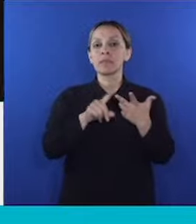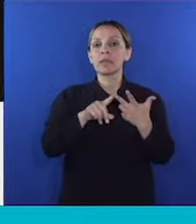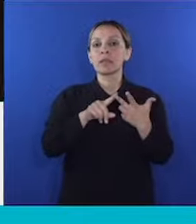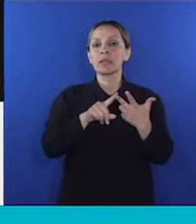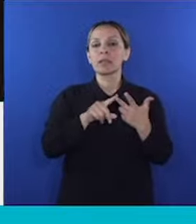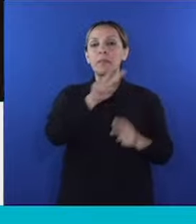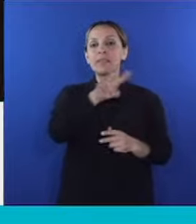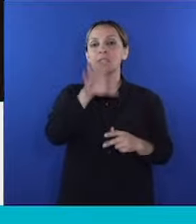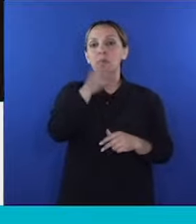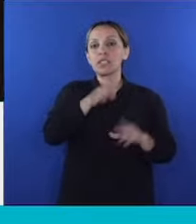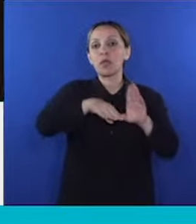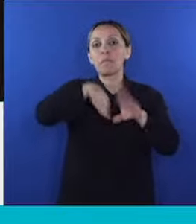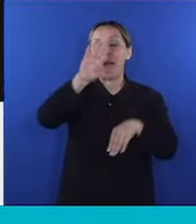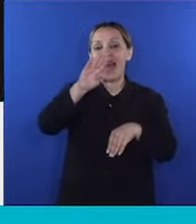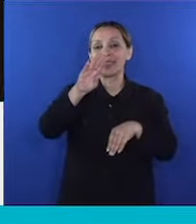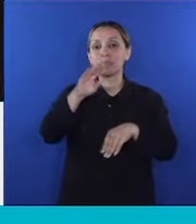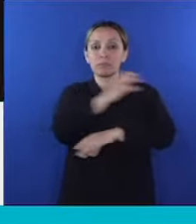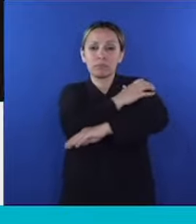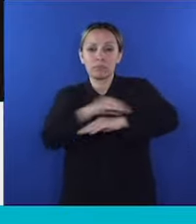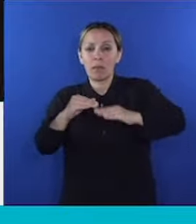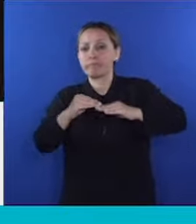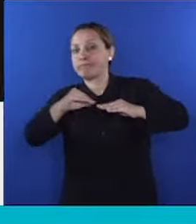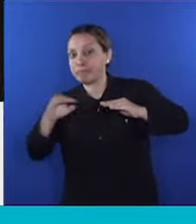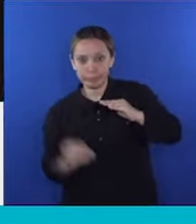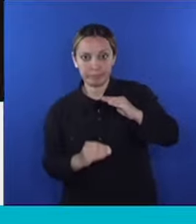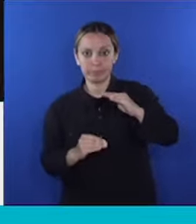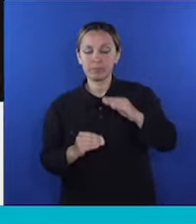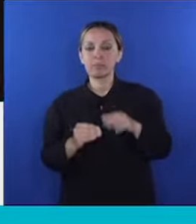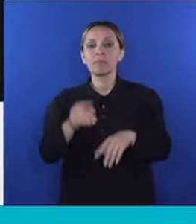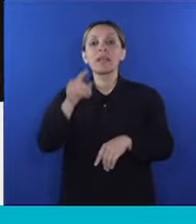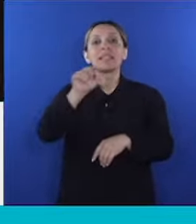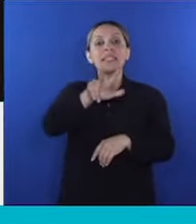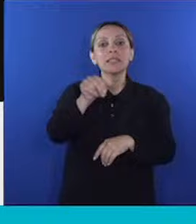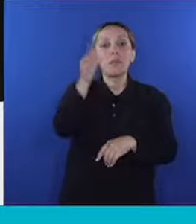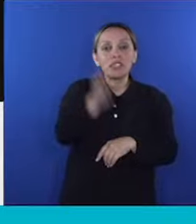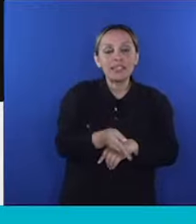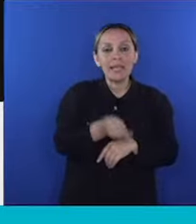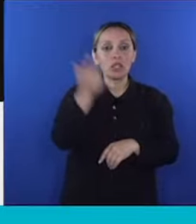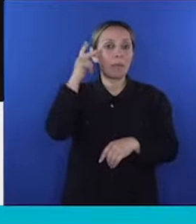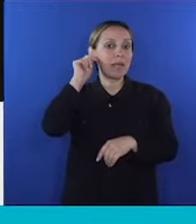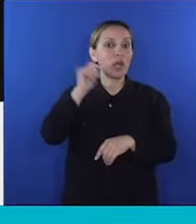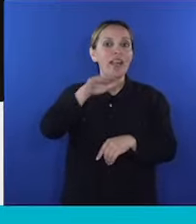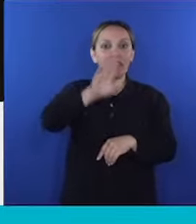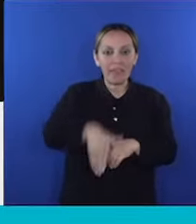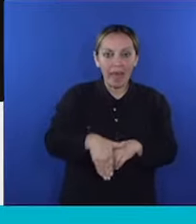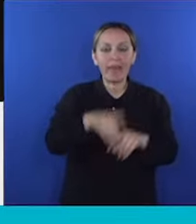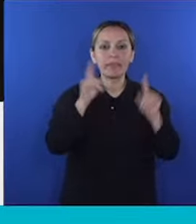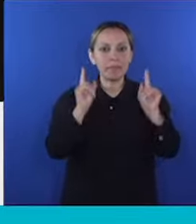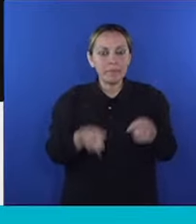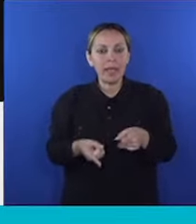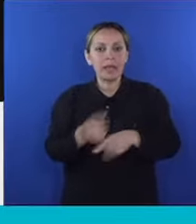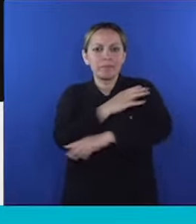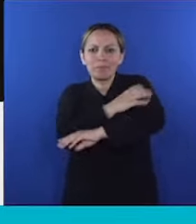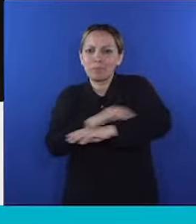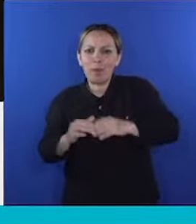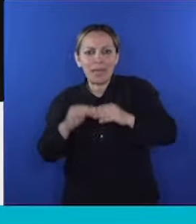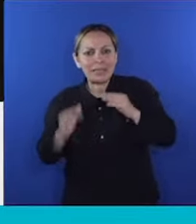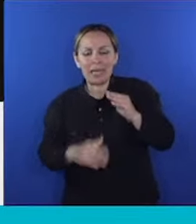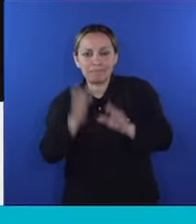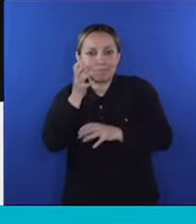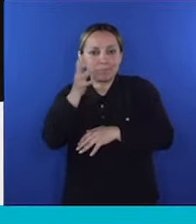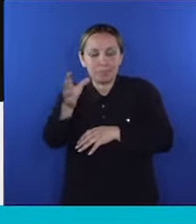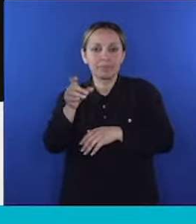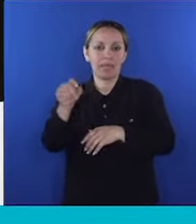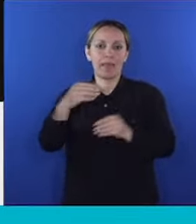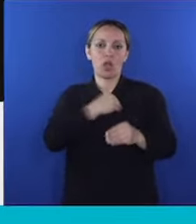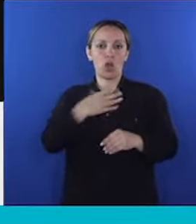25% indigente más del 3% de Los menores de edad indigentes en el con urbano